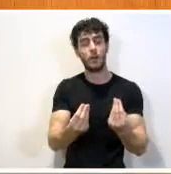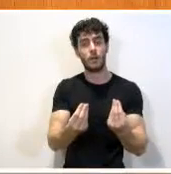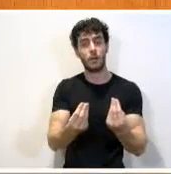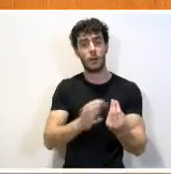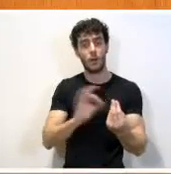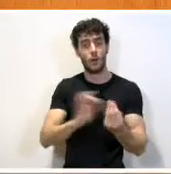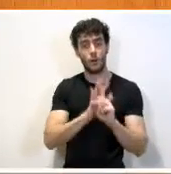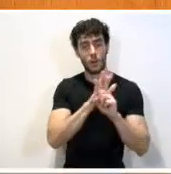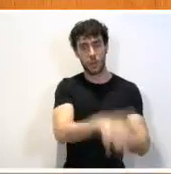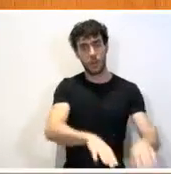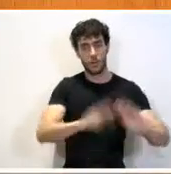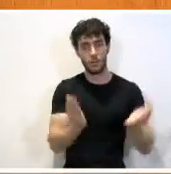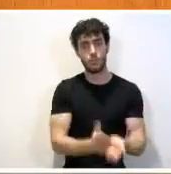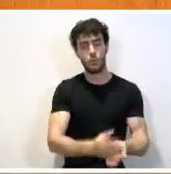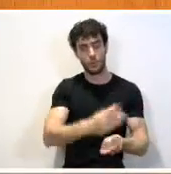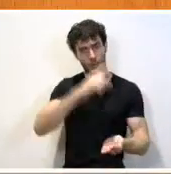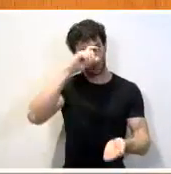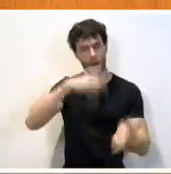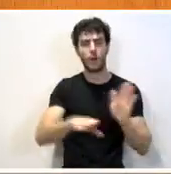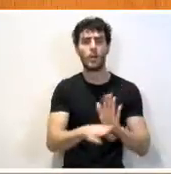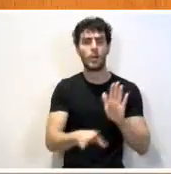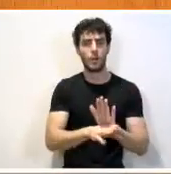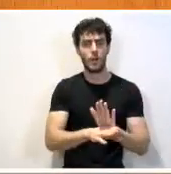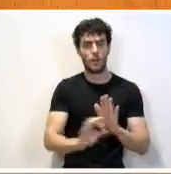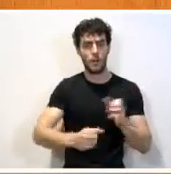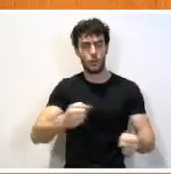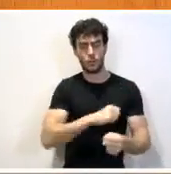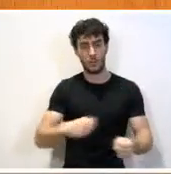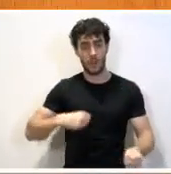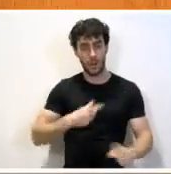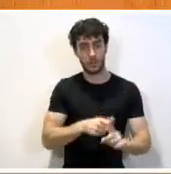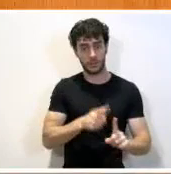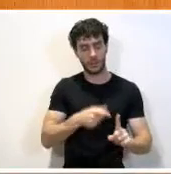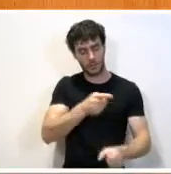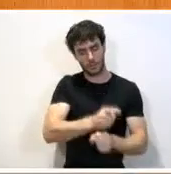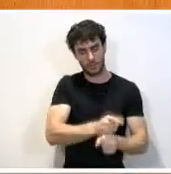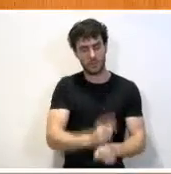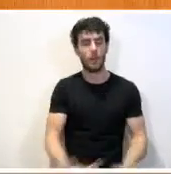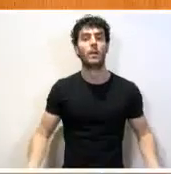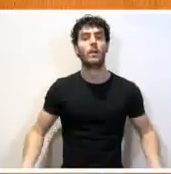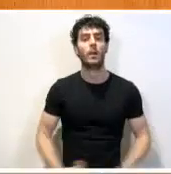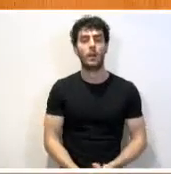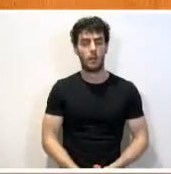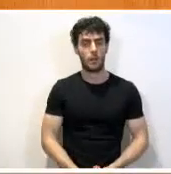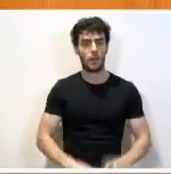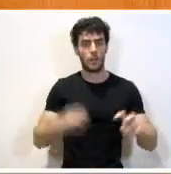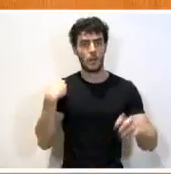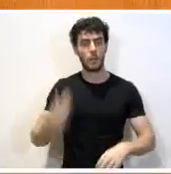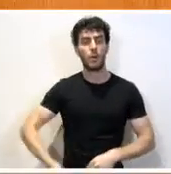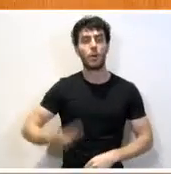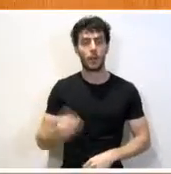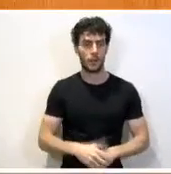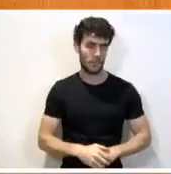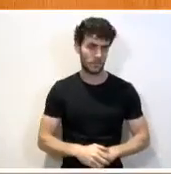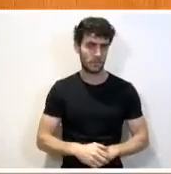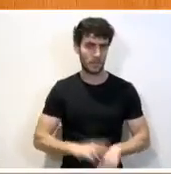en el mundo rural a utilizar el vehículo privado? Esto tiene mucha importancia. Y